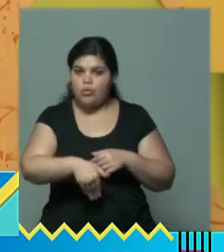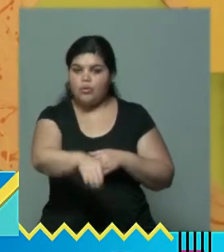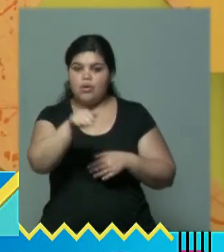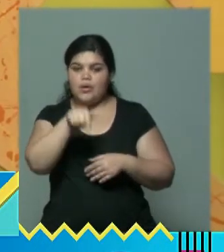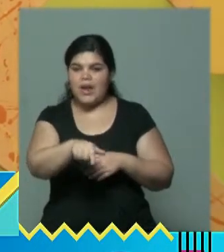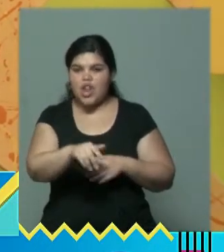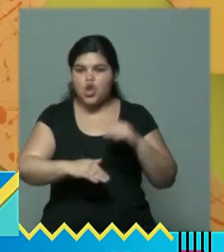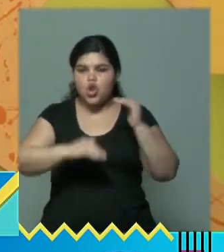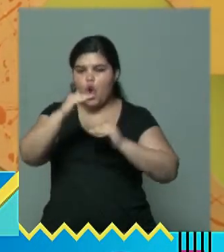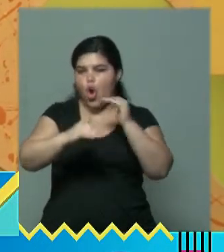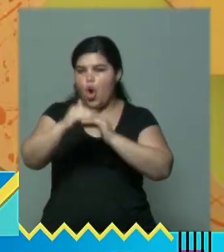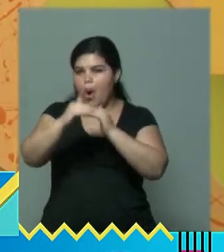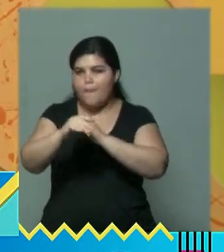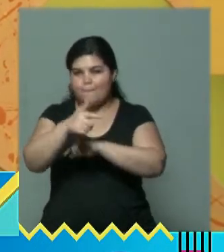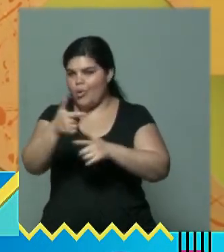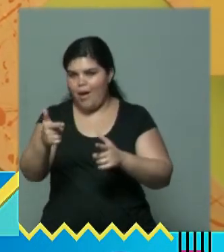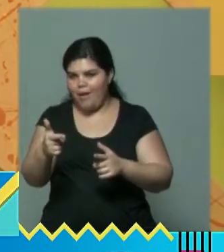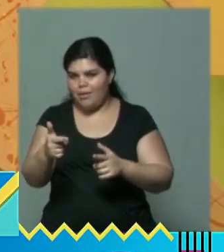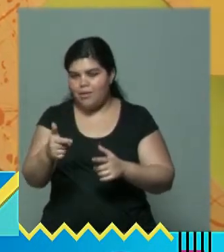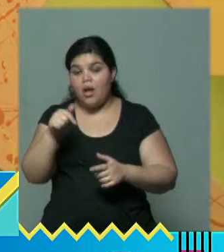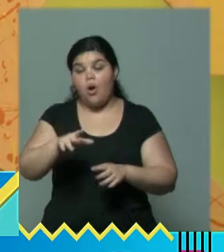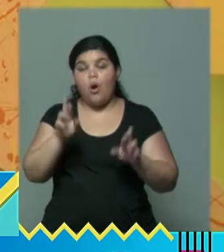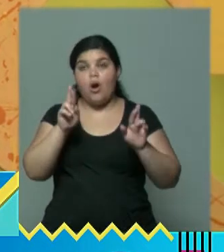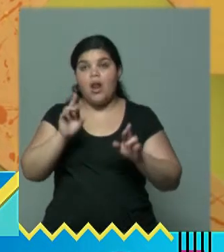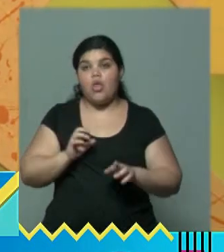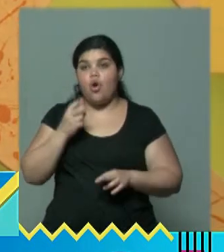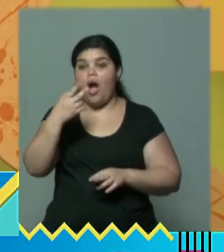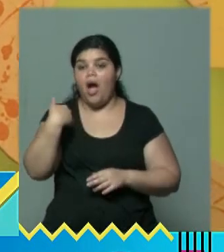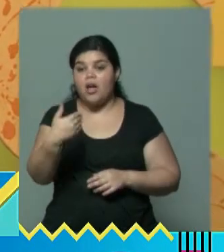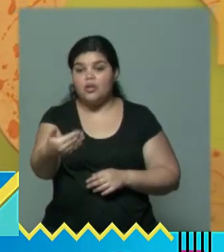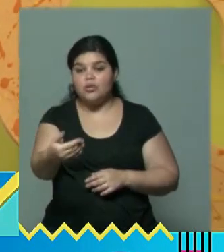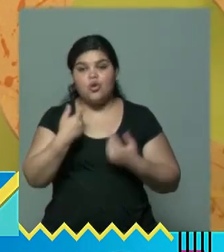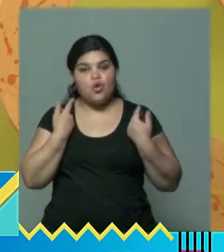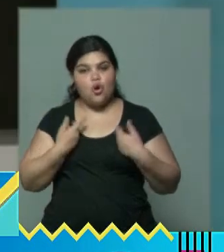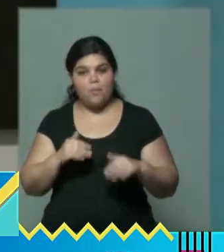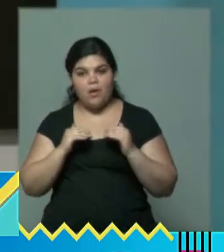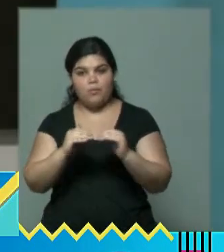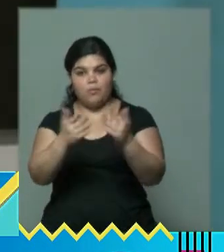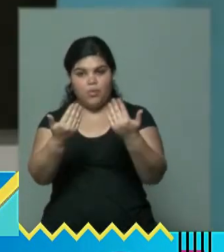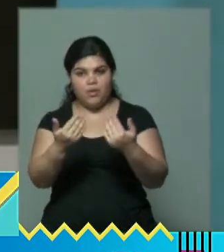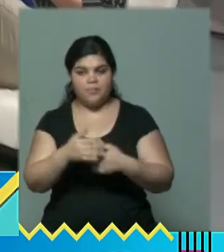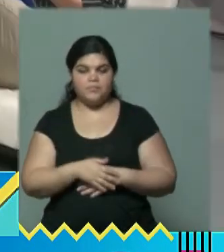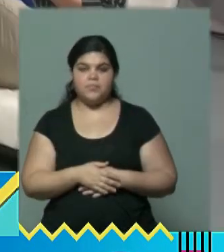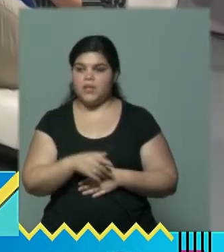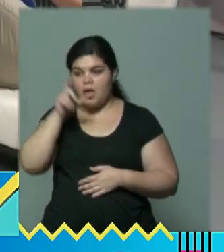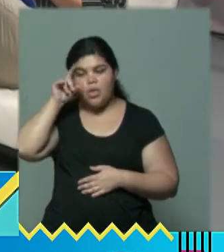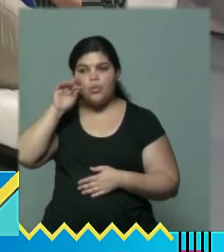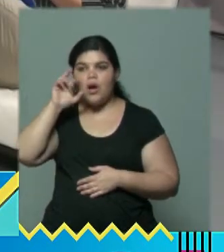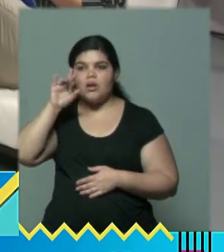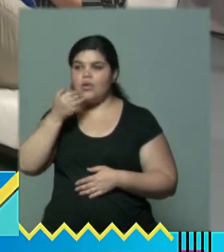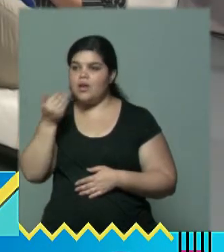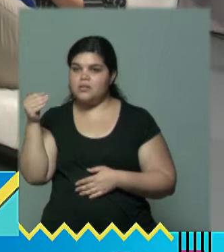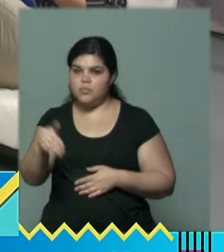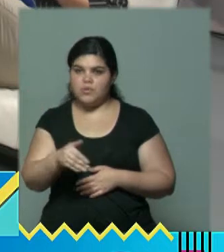se han normalizado ese punto. Esperamos que en los próximos 2 años se termine de normalizar. Bueno, Eduardo, muchas gracias por venir a Distintos